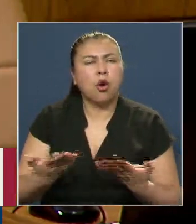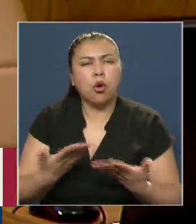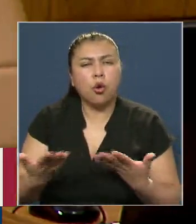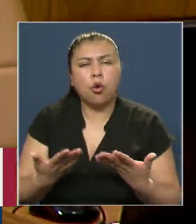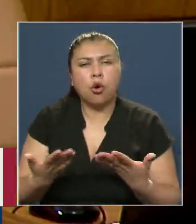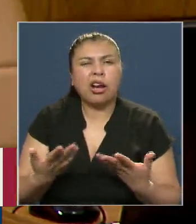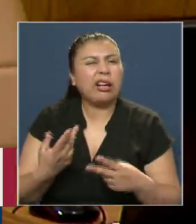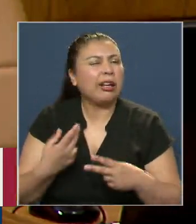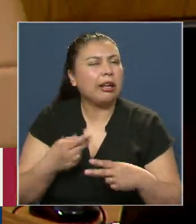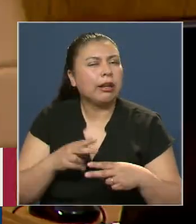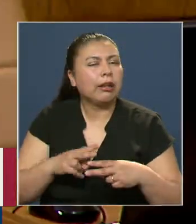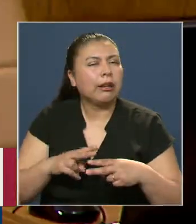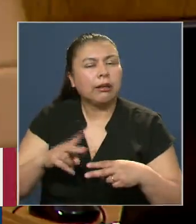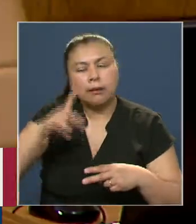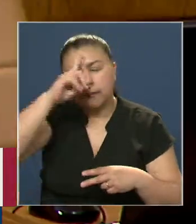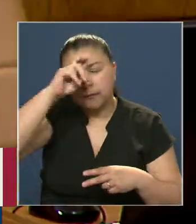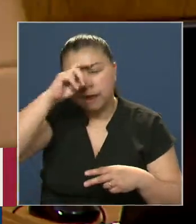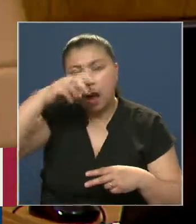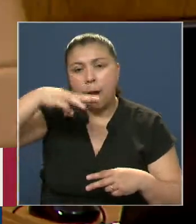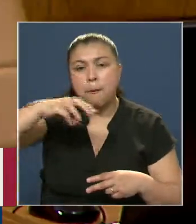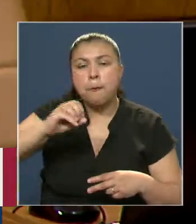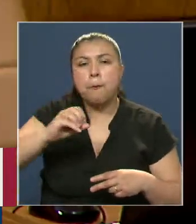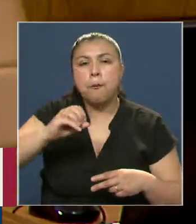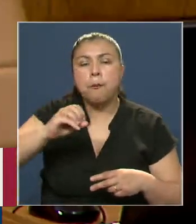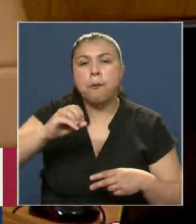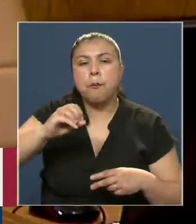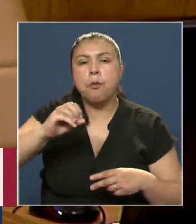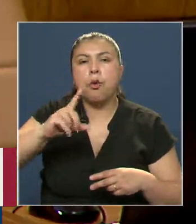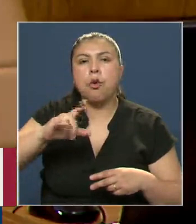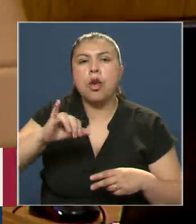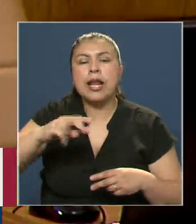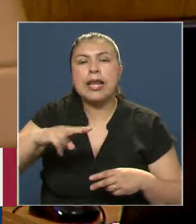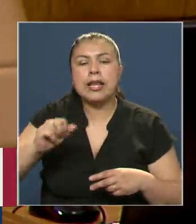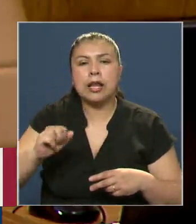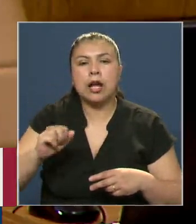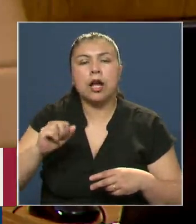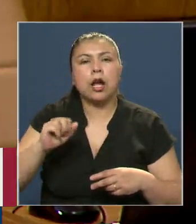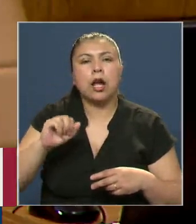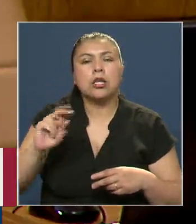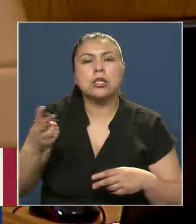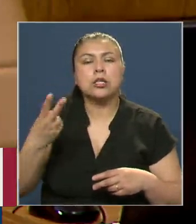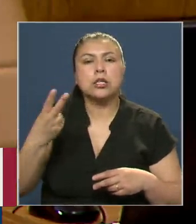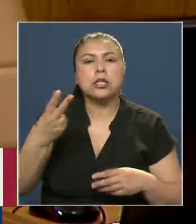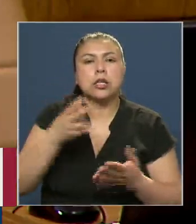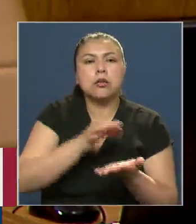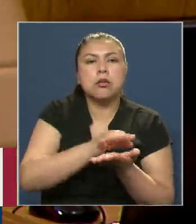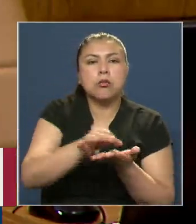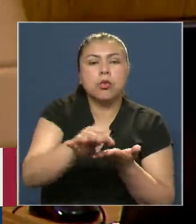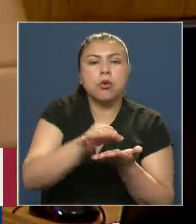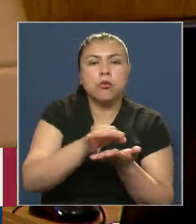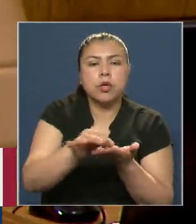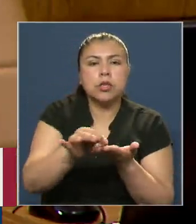la comuna de Molina, la segunda comuna más importante de la provincia de Curicó.